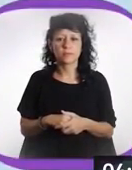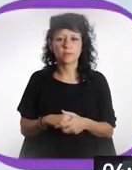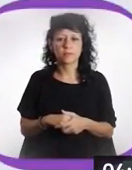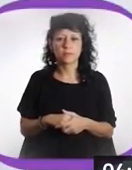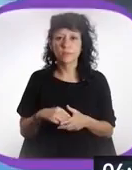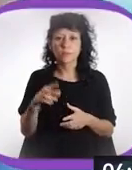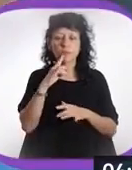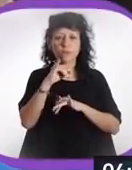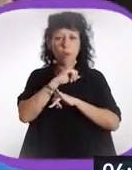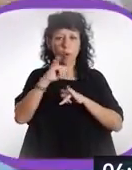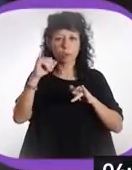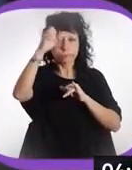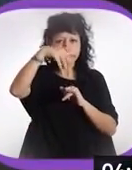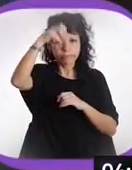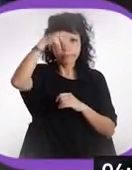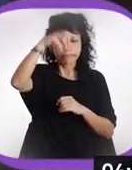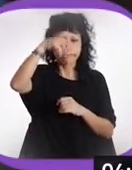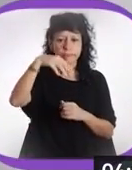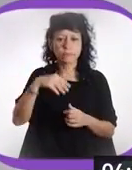Descargando información sentida.